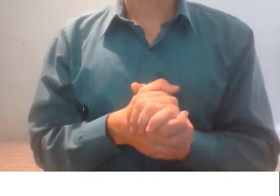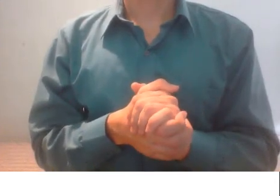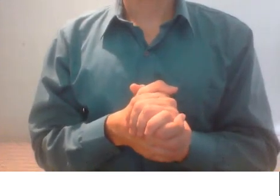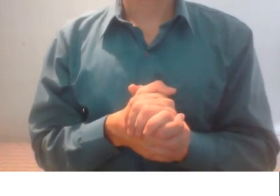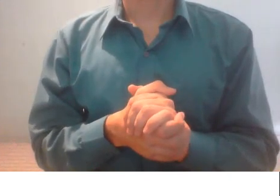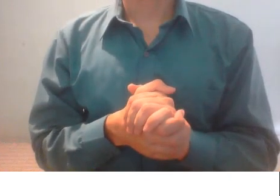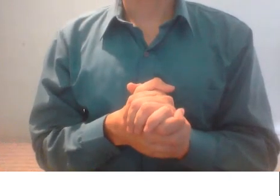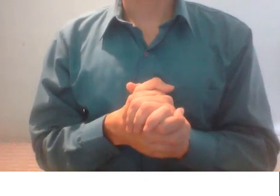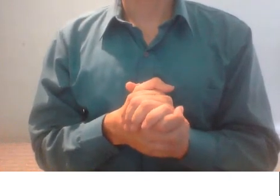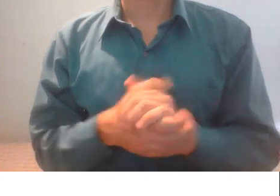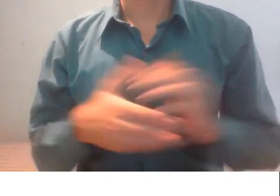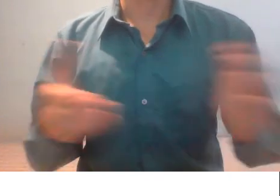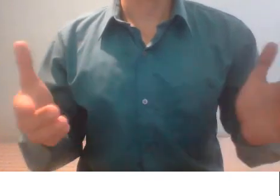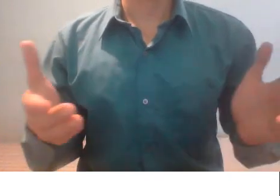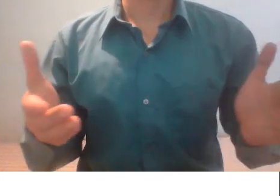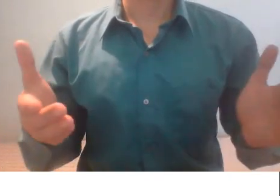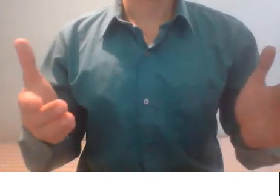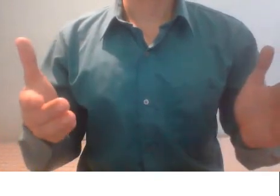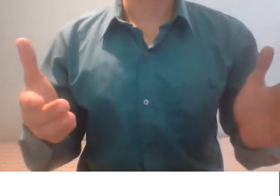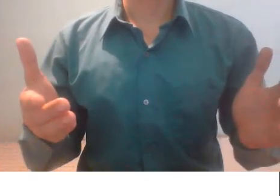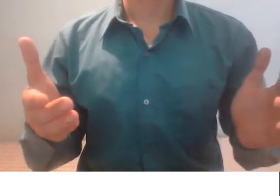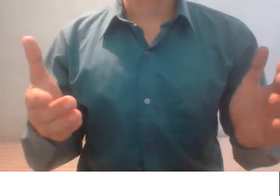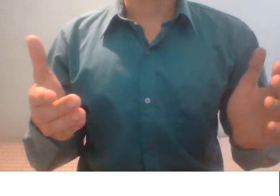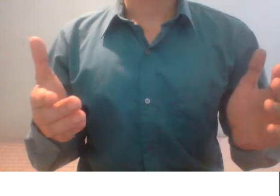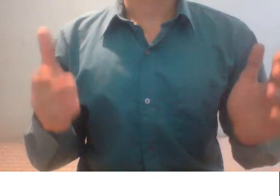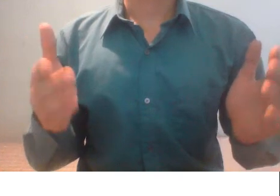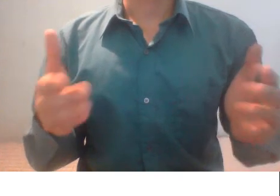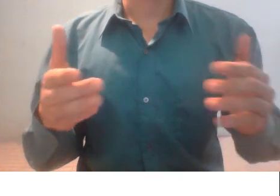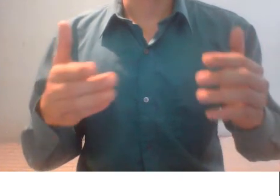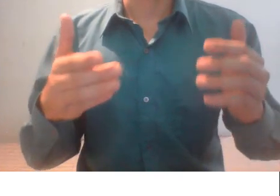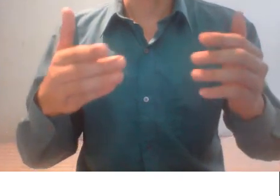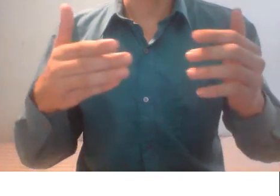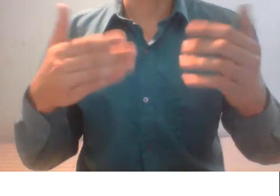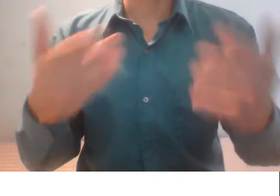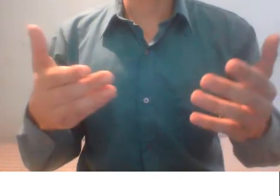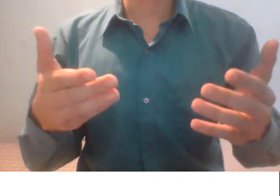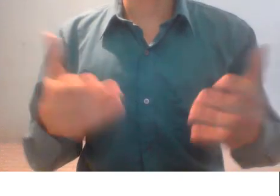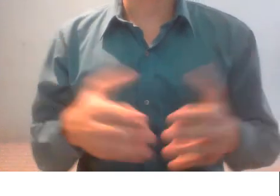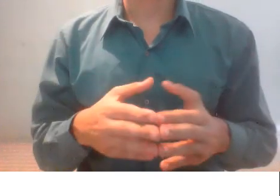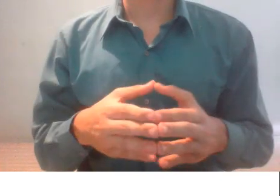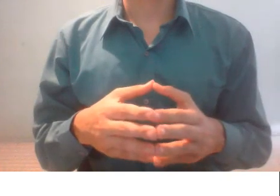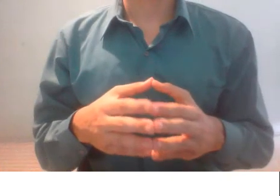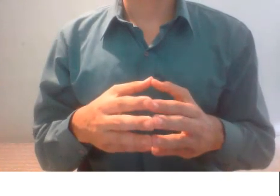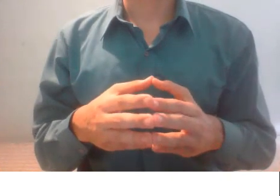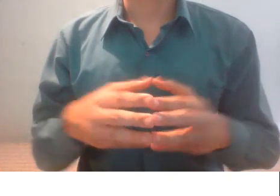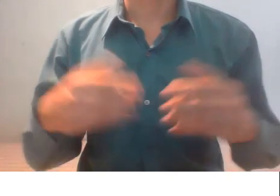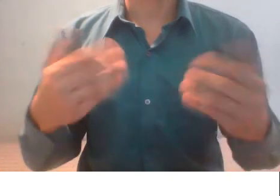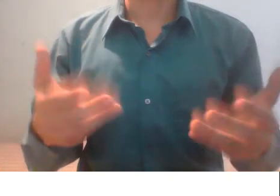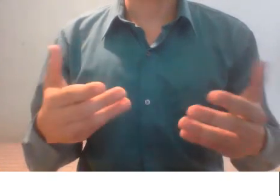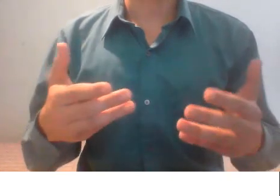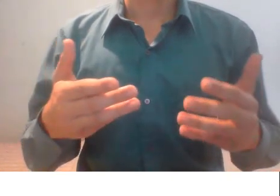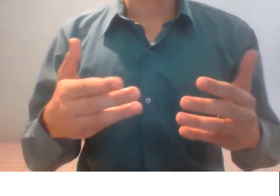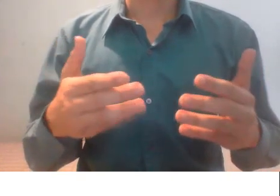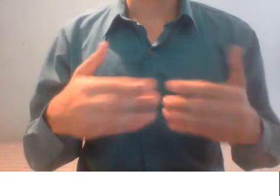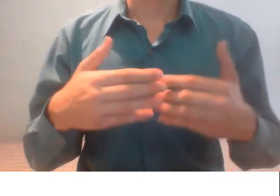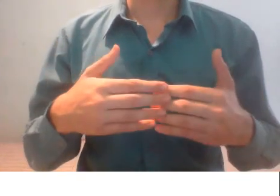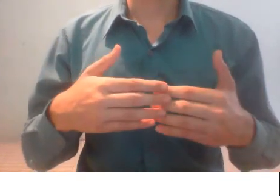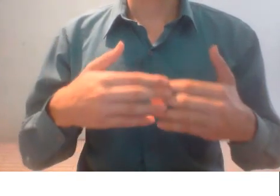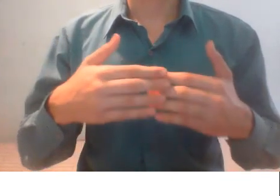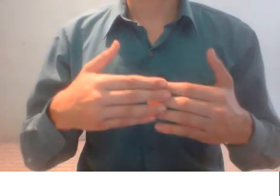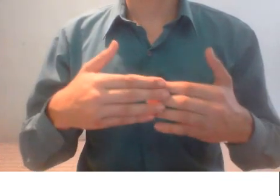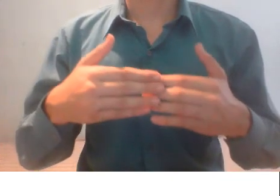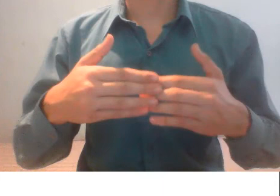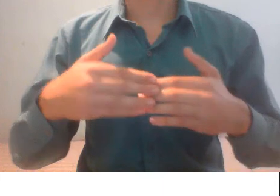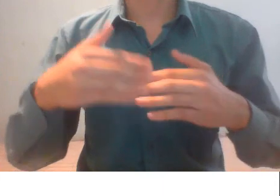muchos se molesten, pero señores, esa es una de las razones que pues al fin y al cabo trajo problemas a nuestro país, de permitir